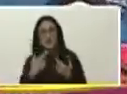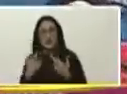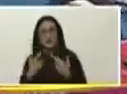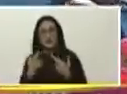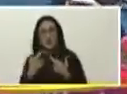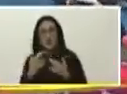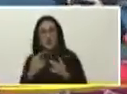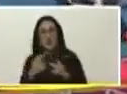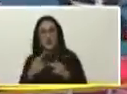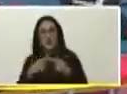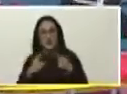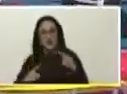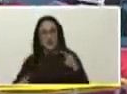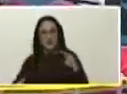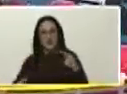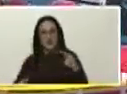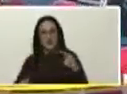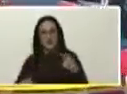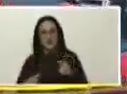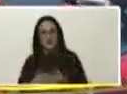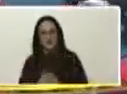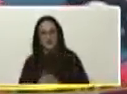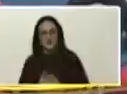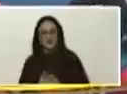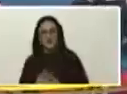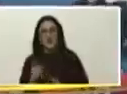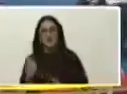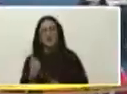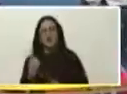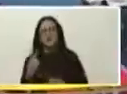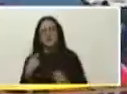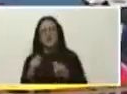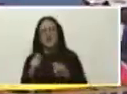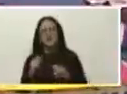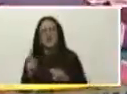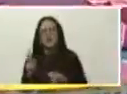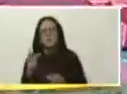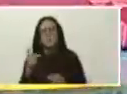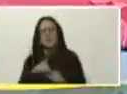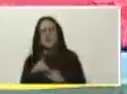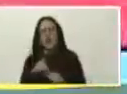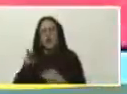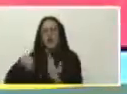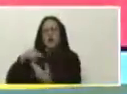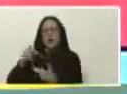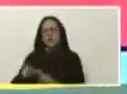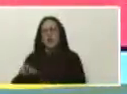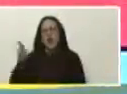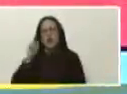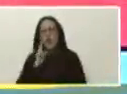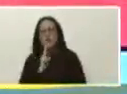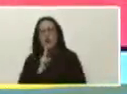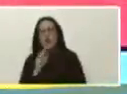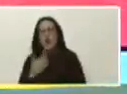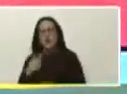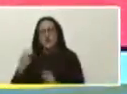relaciones energéticas. Ah, solo le vendo petróleo al que sea bolivariano, al que sea revolucionario y